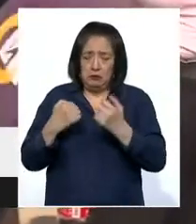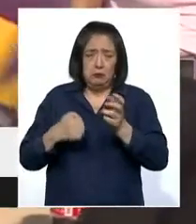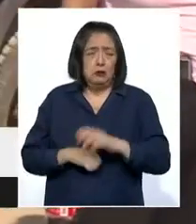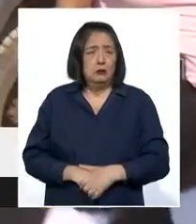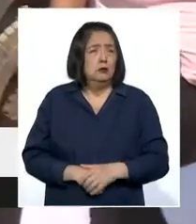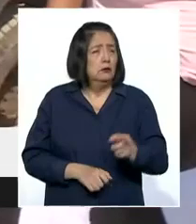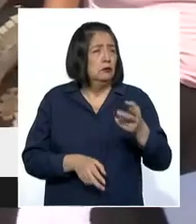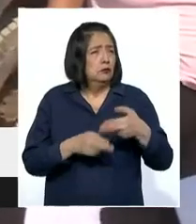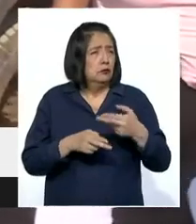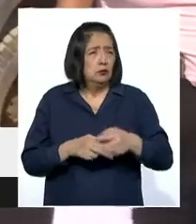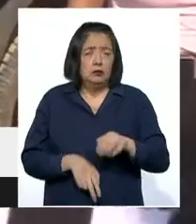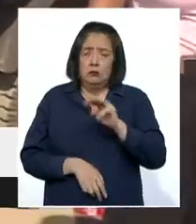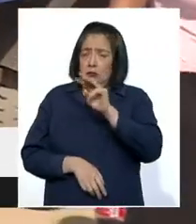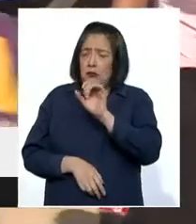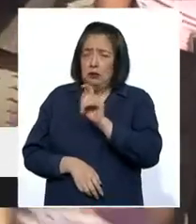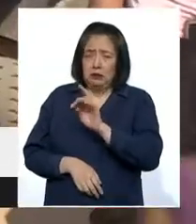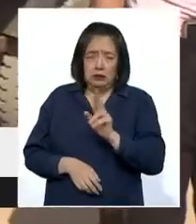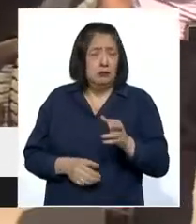nombre